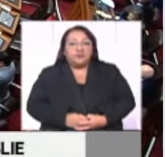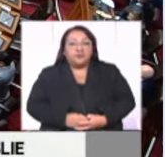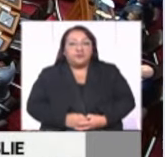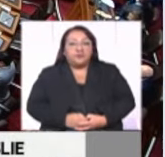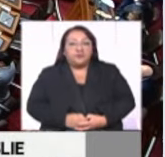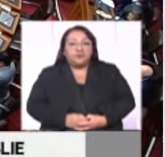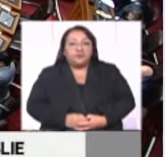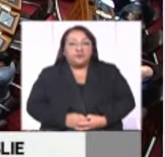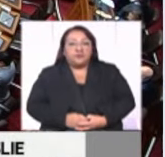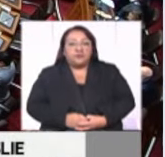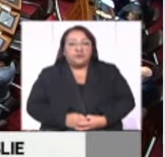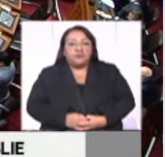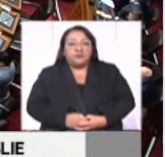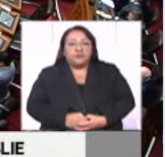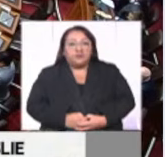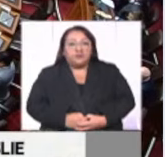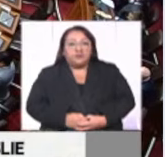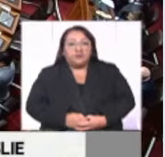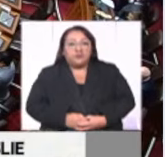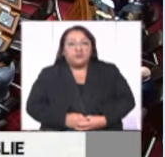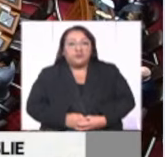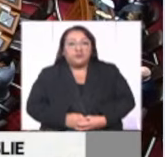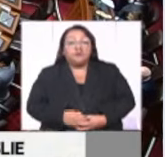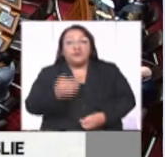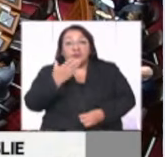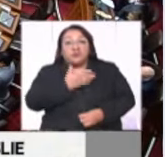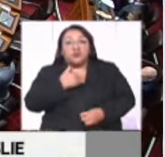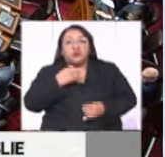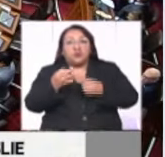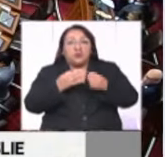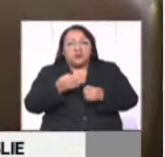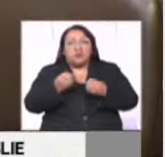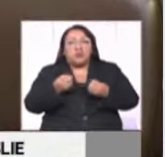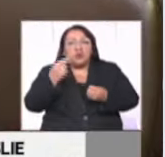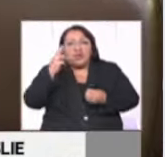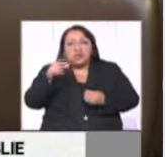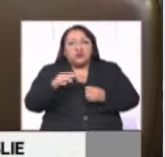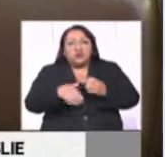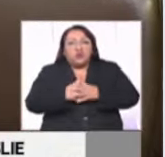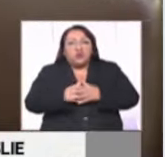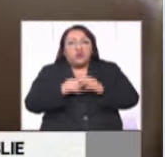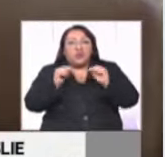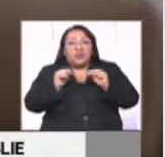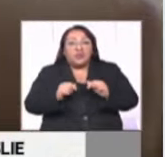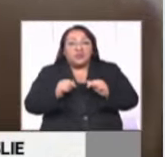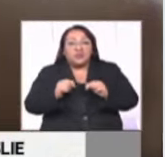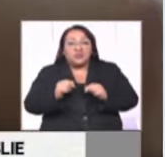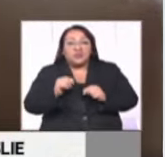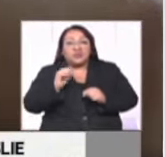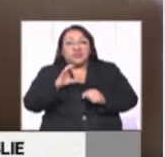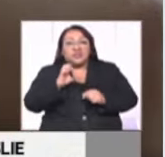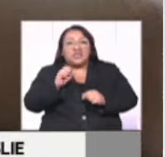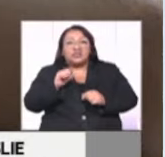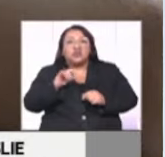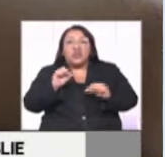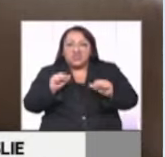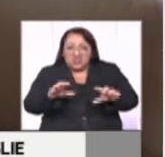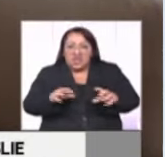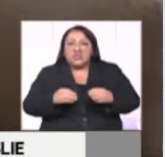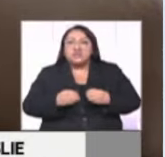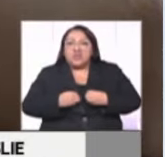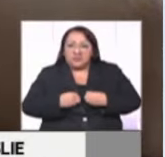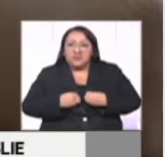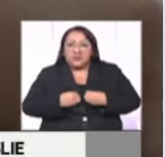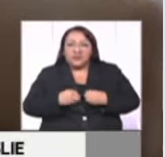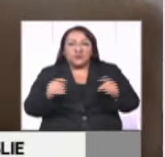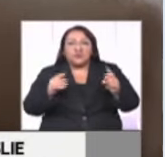los colegas. Voy a permitirme detallar un poco las razones por las cuales esta censura es procedente. Y no es por un